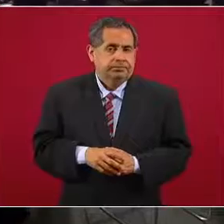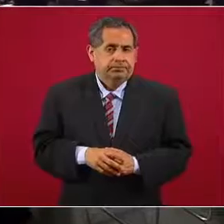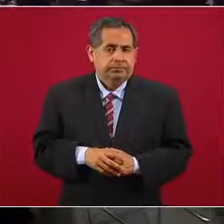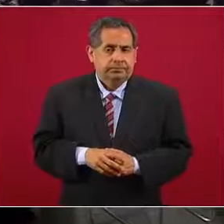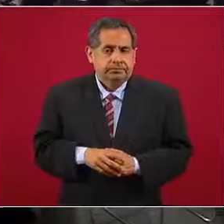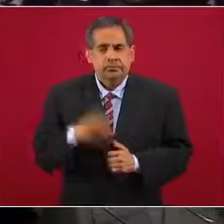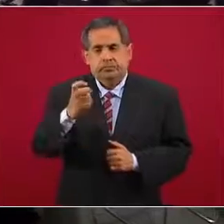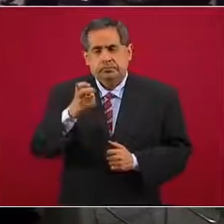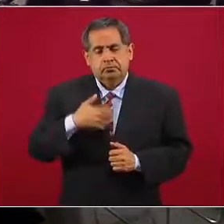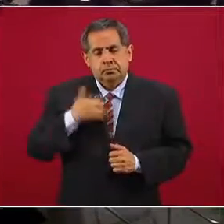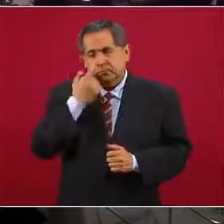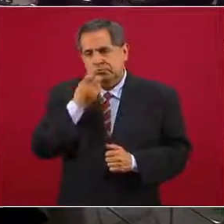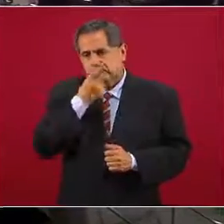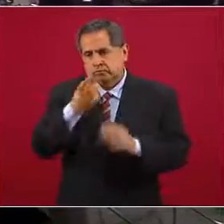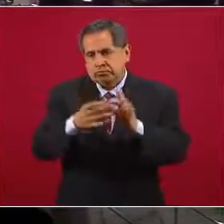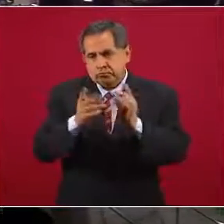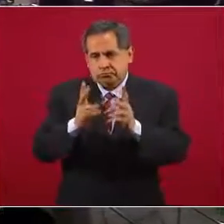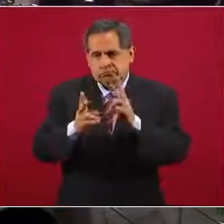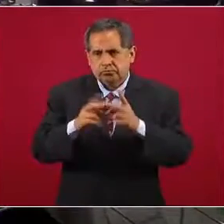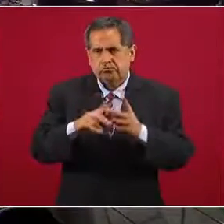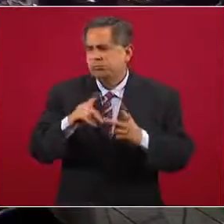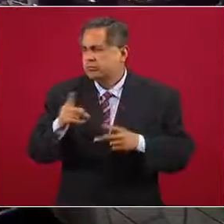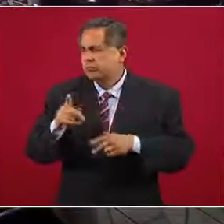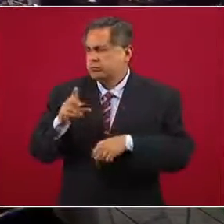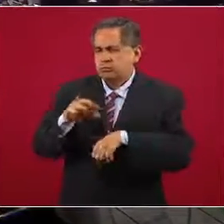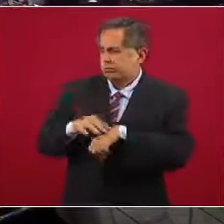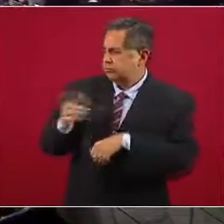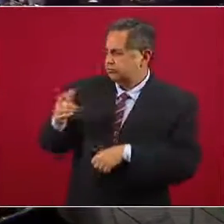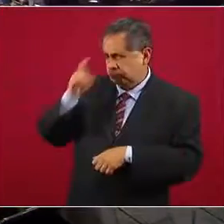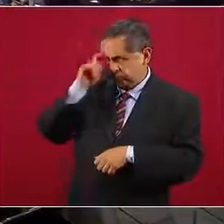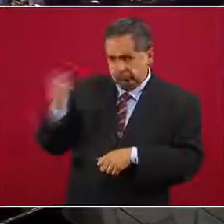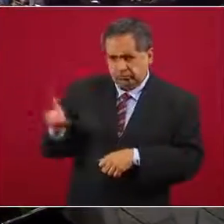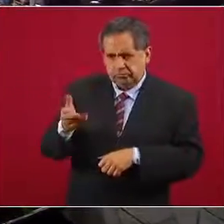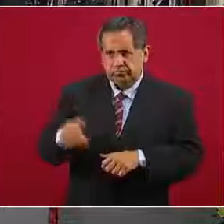eso es lo que podría comentar y el doctor Gatell. Sí.